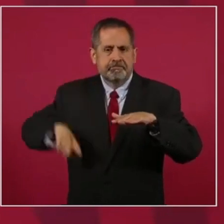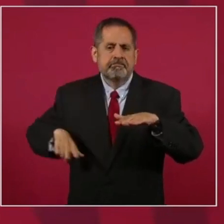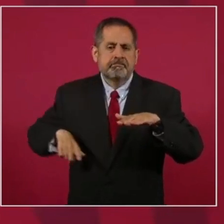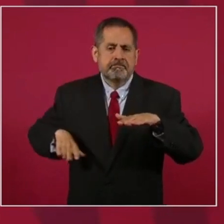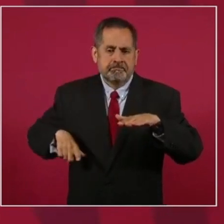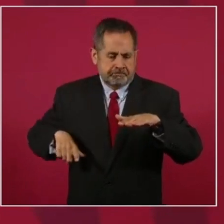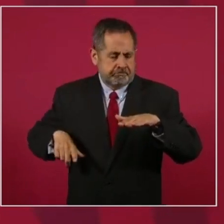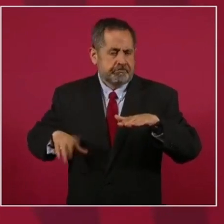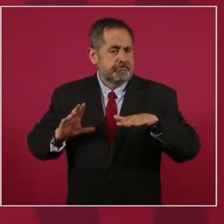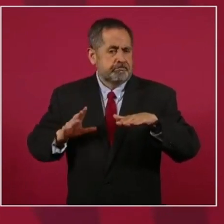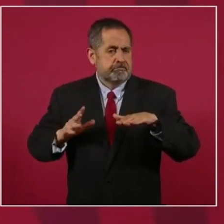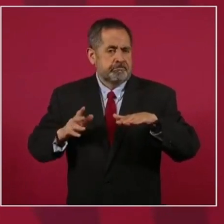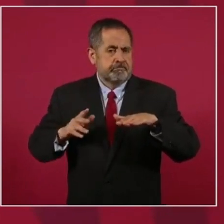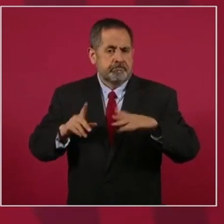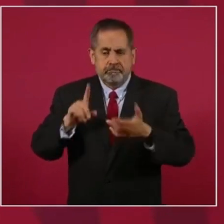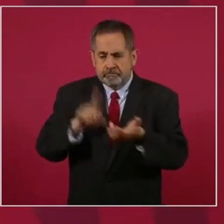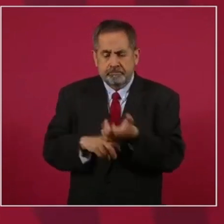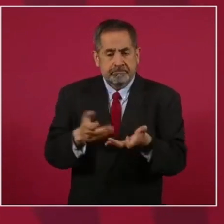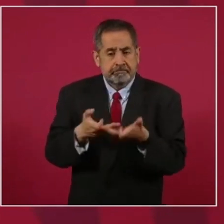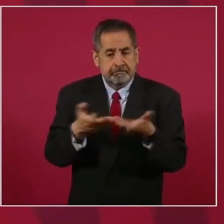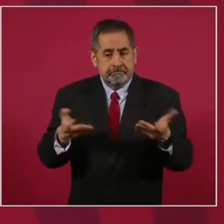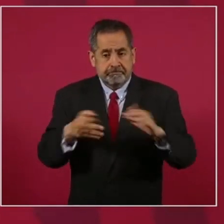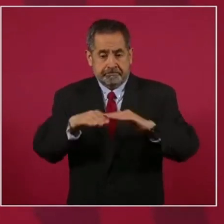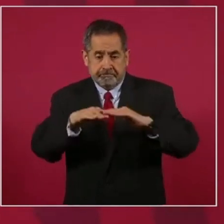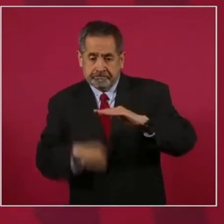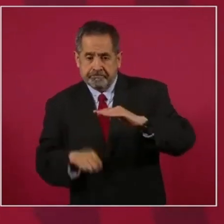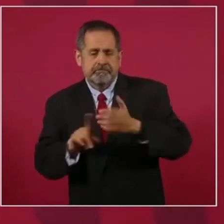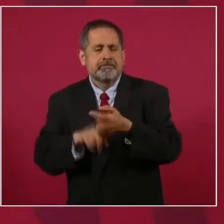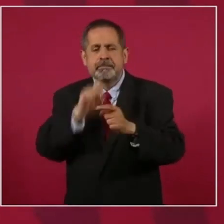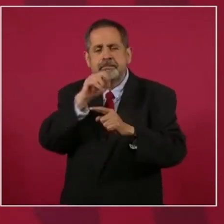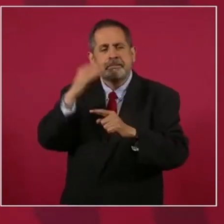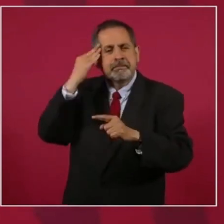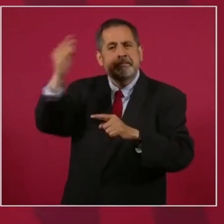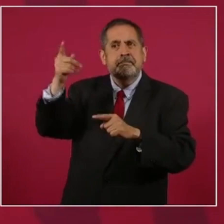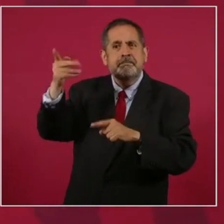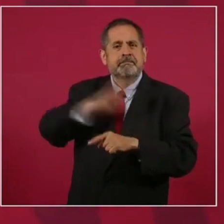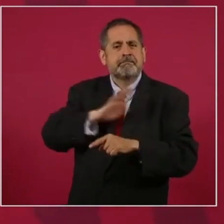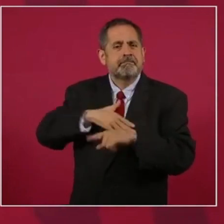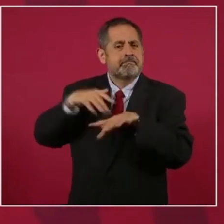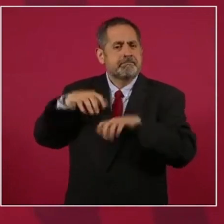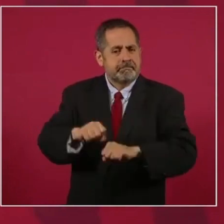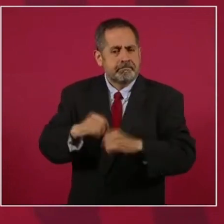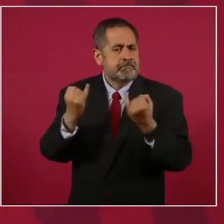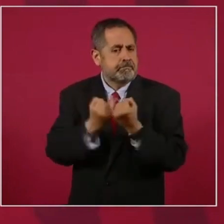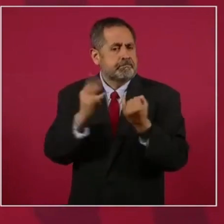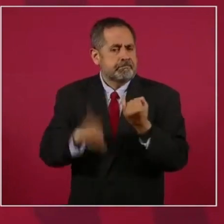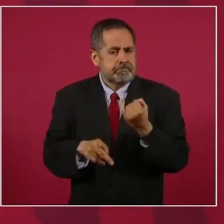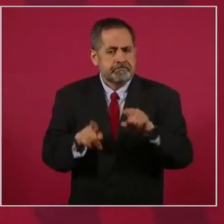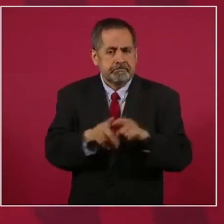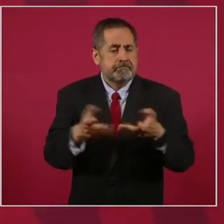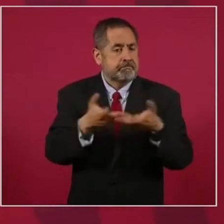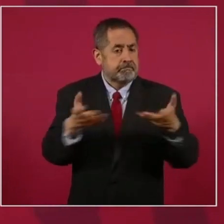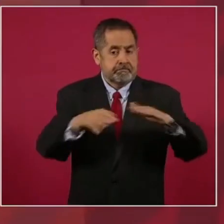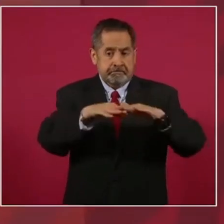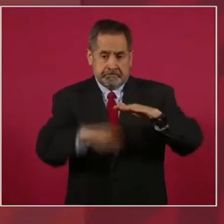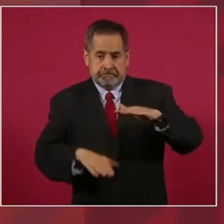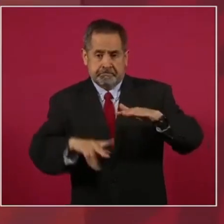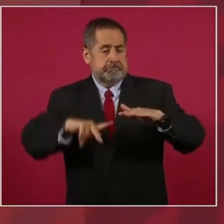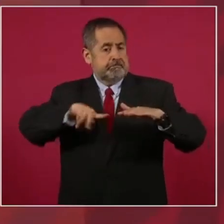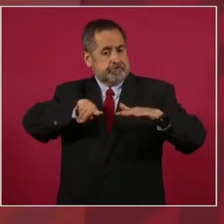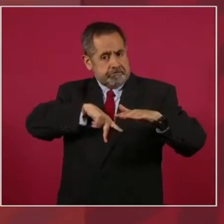colonia, los bienes del subsuelo en aquel entonces pertenecían a la corona.